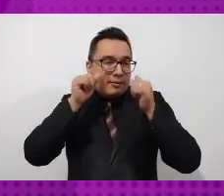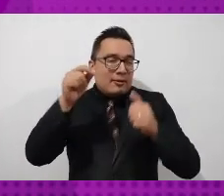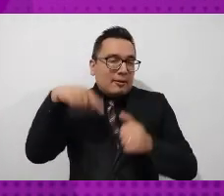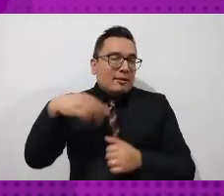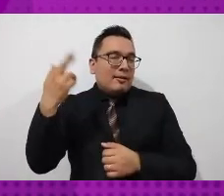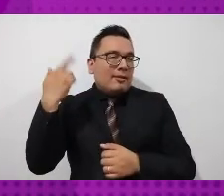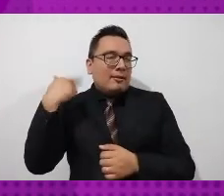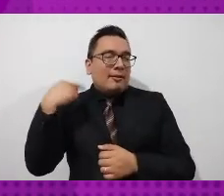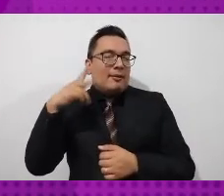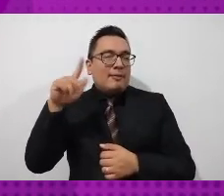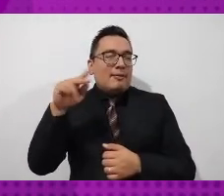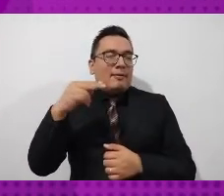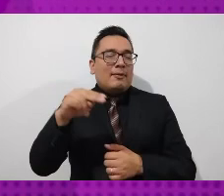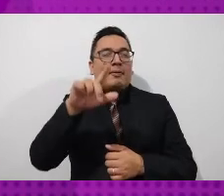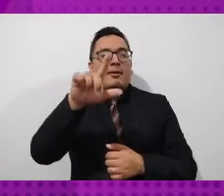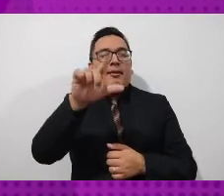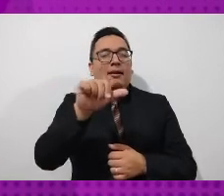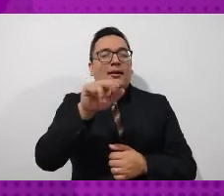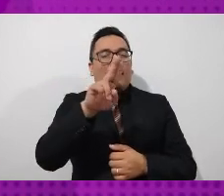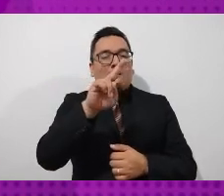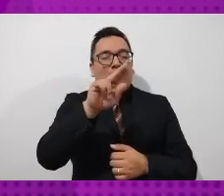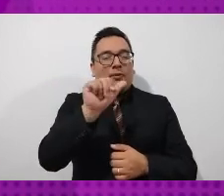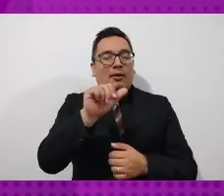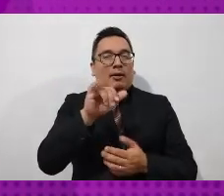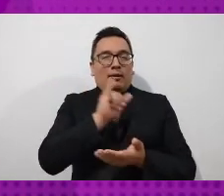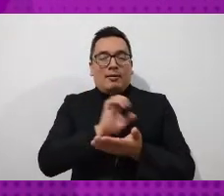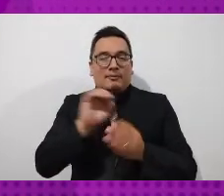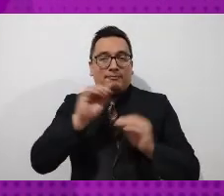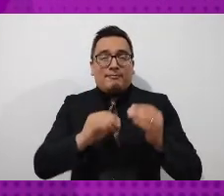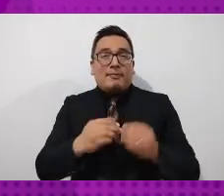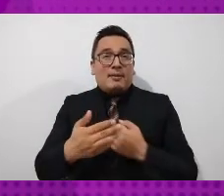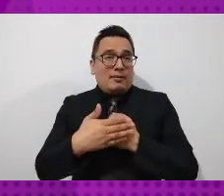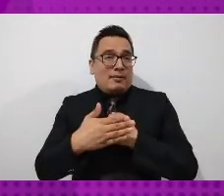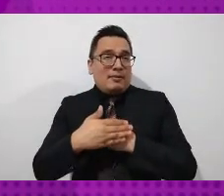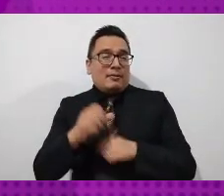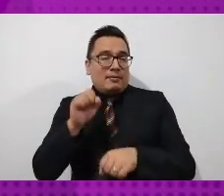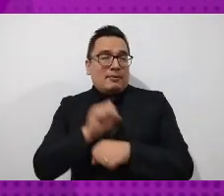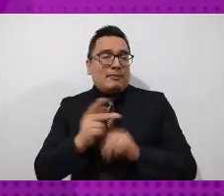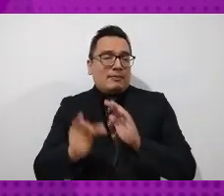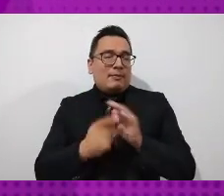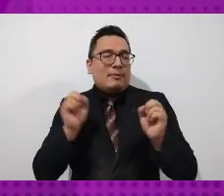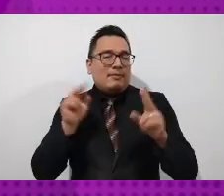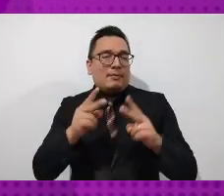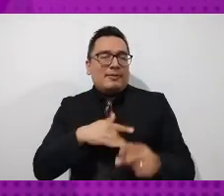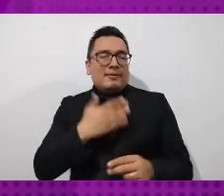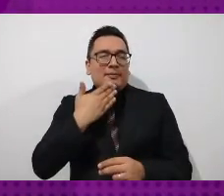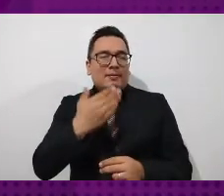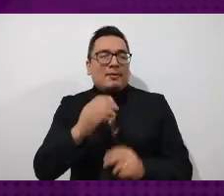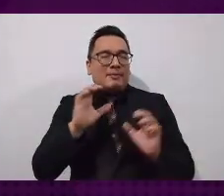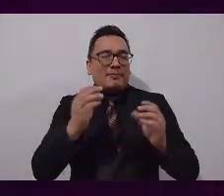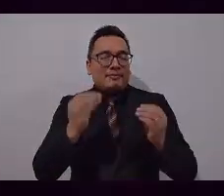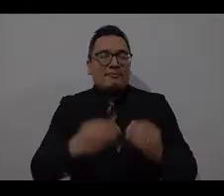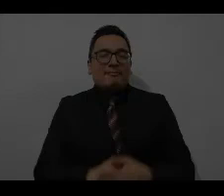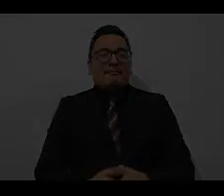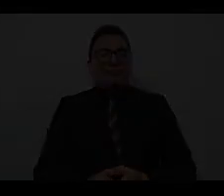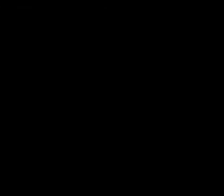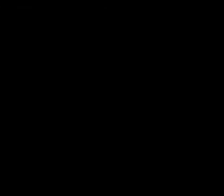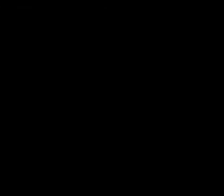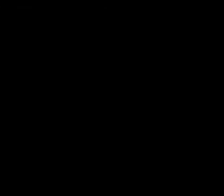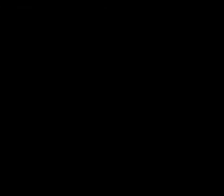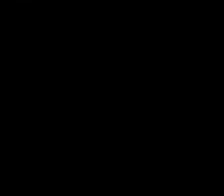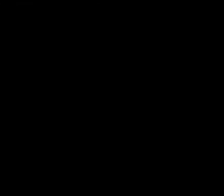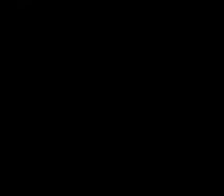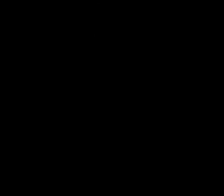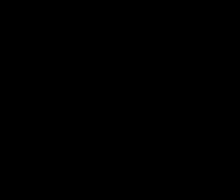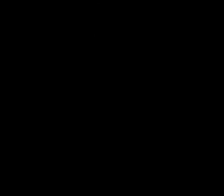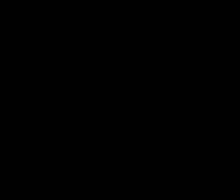Instituto Electoral de Coahuila denominado La Urna. Nos vemos y nos escuchamos la próxima semana. Pásenla muy bien, cuídese mucho. Y bueno, fue